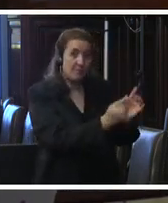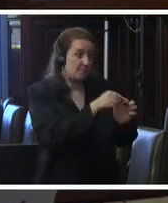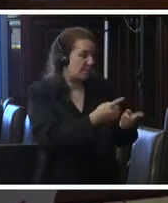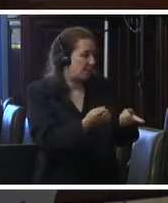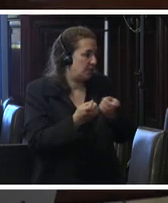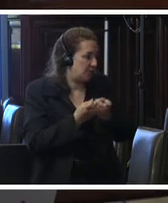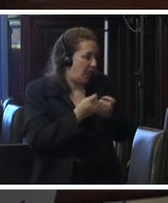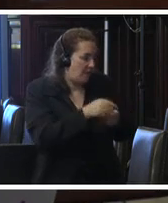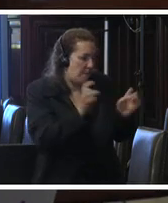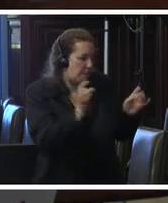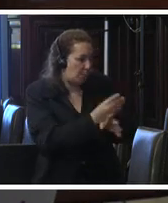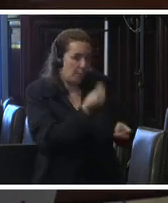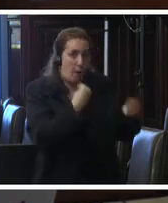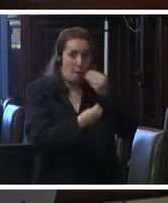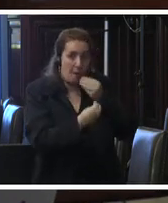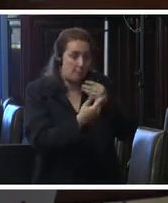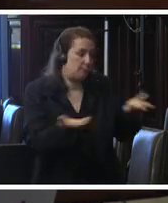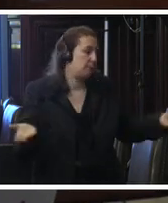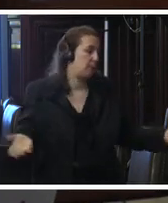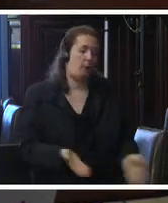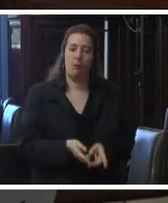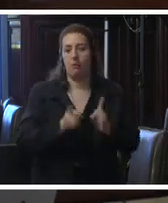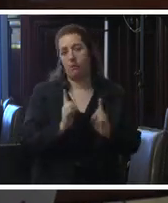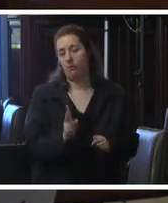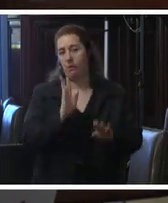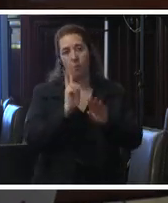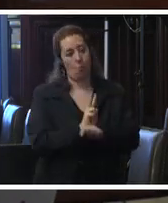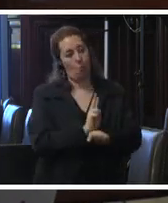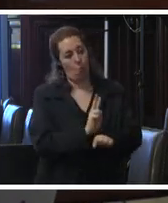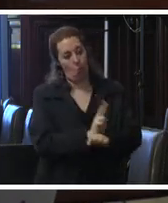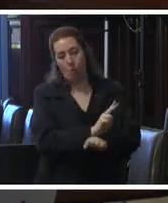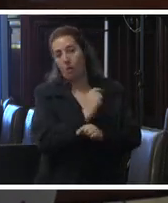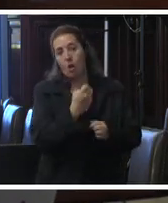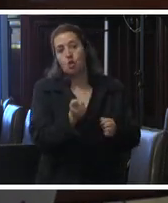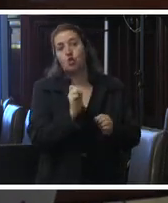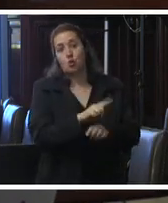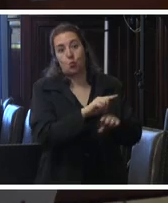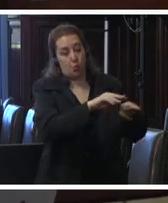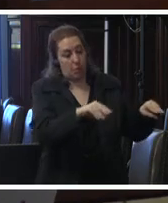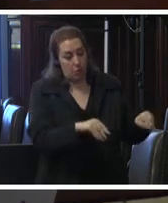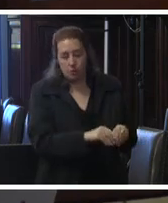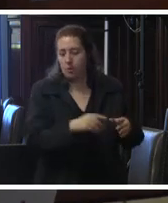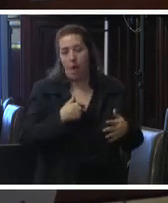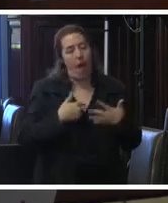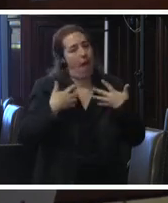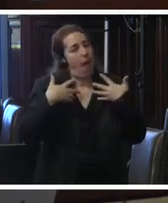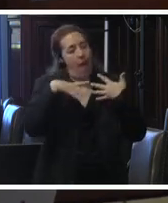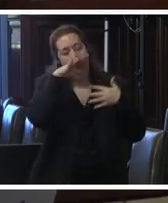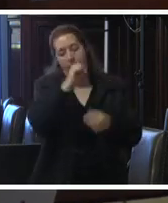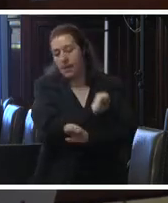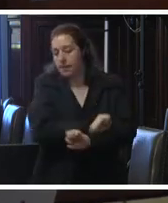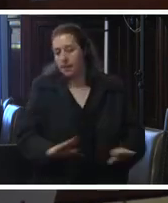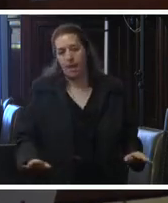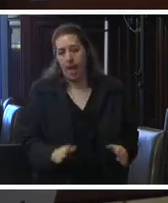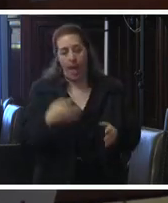que quedarse a cuidar su territorio. Está harta de los ataques, pero también frustrada porque son